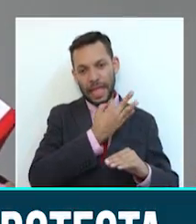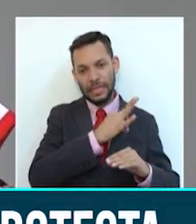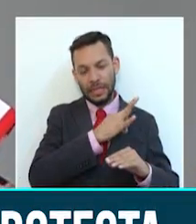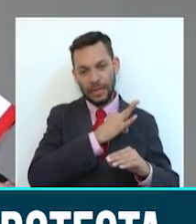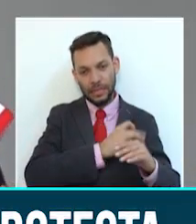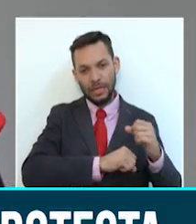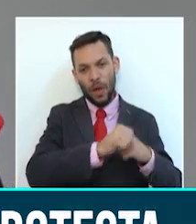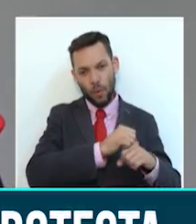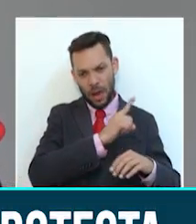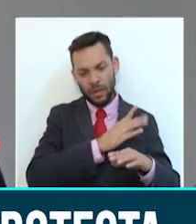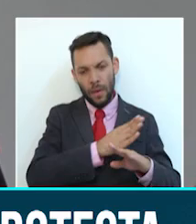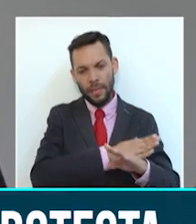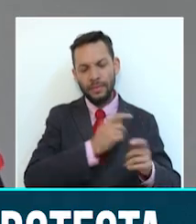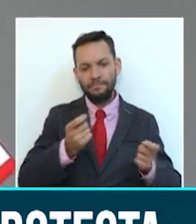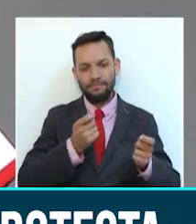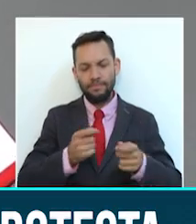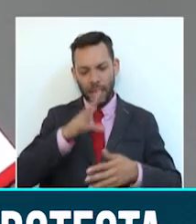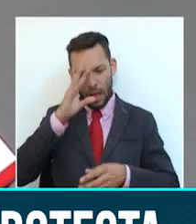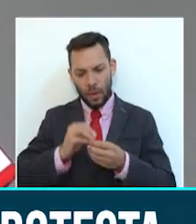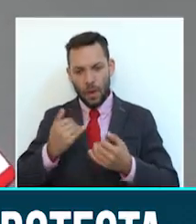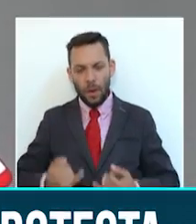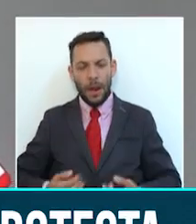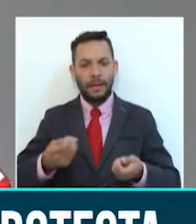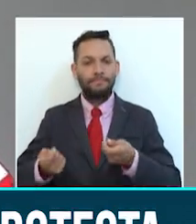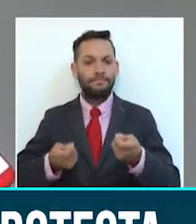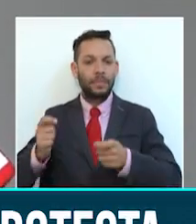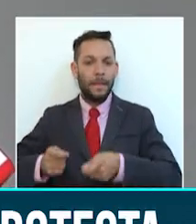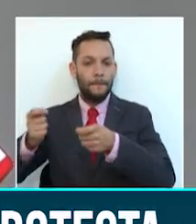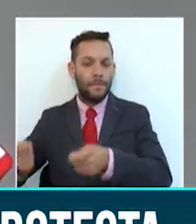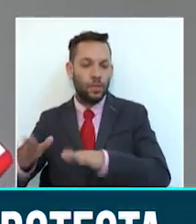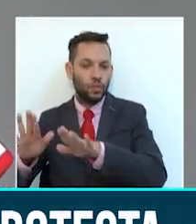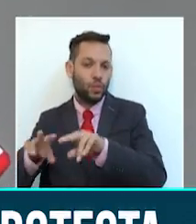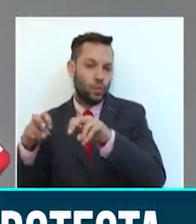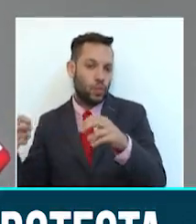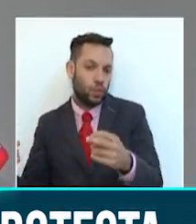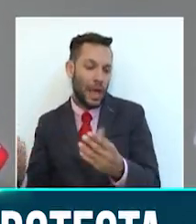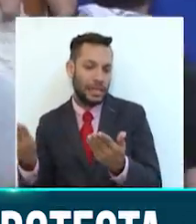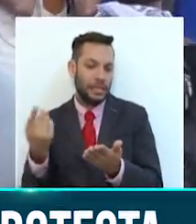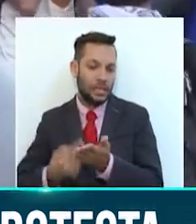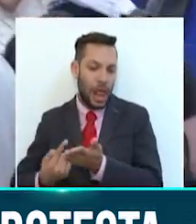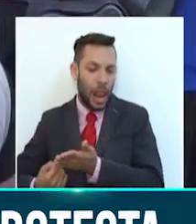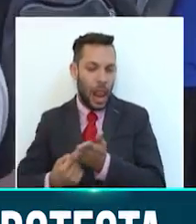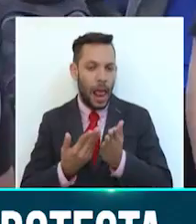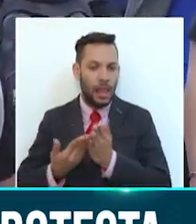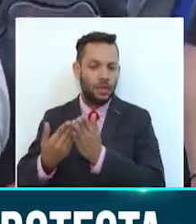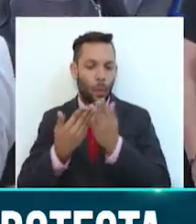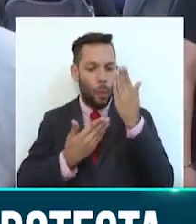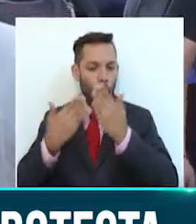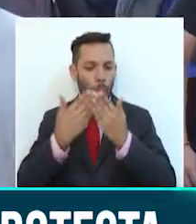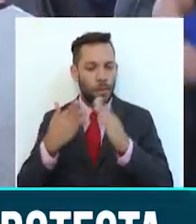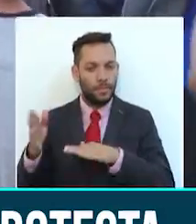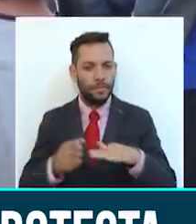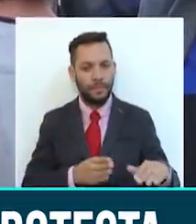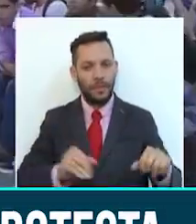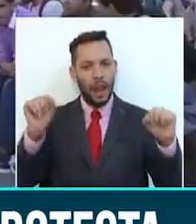ya digamos que está en manos de esa mesa y está en manos de ese Comité Nacional. Los voceros del